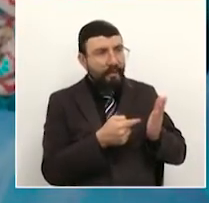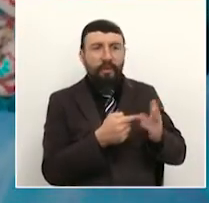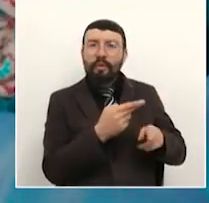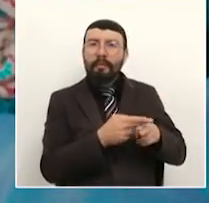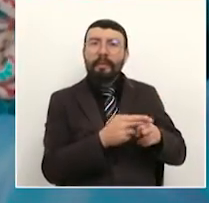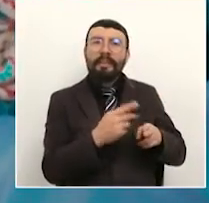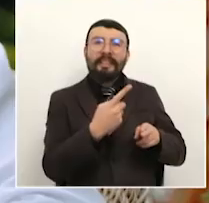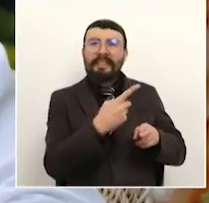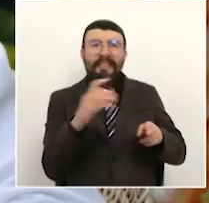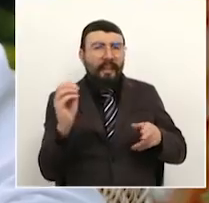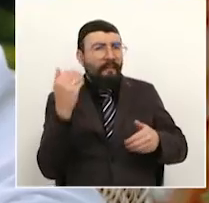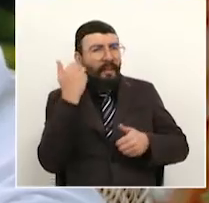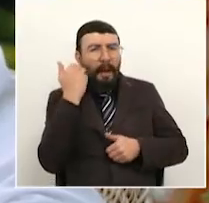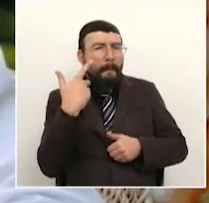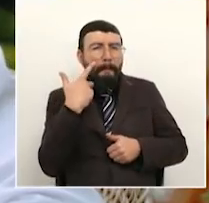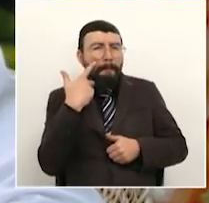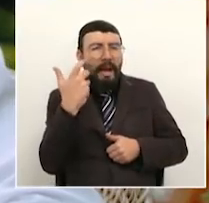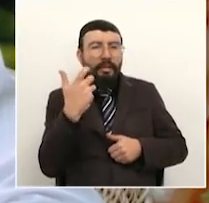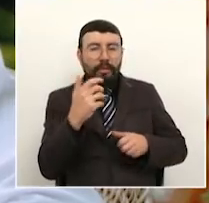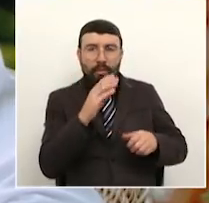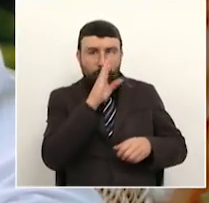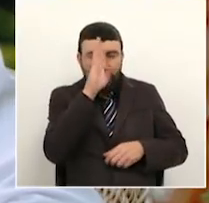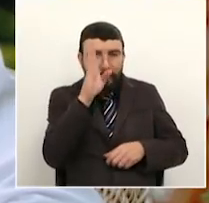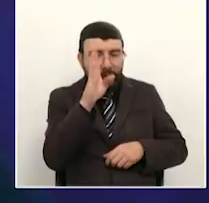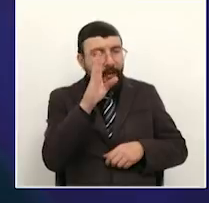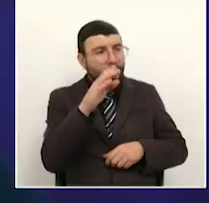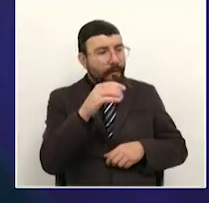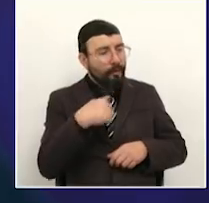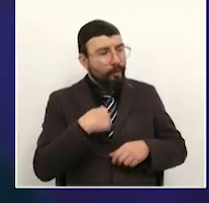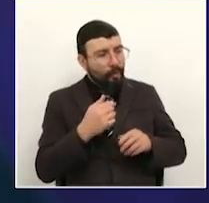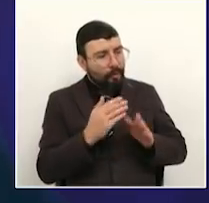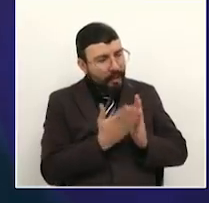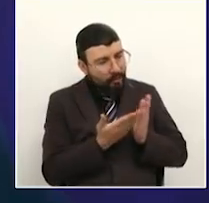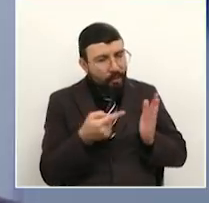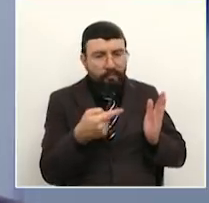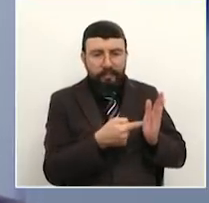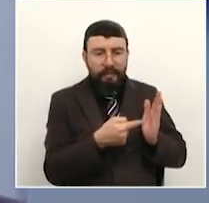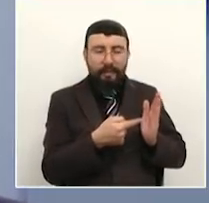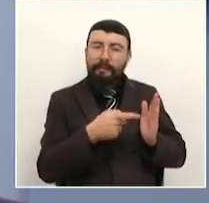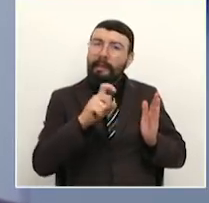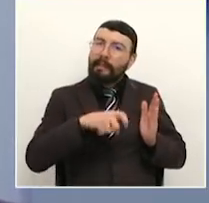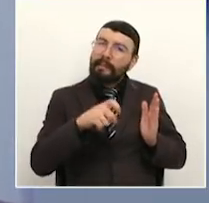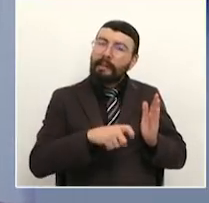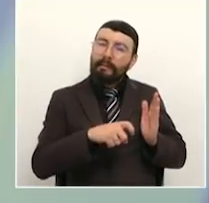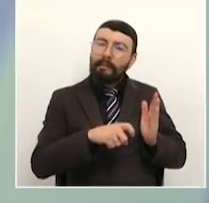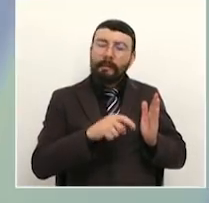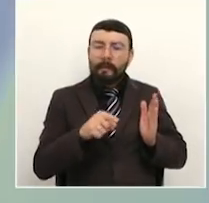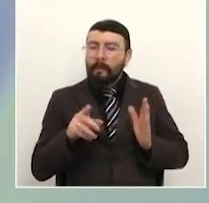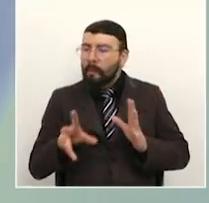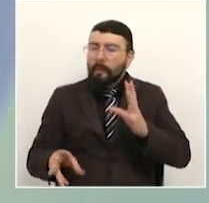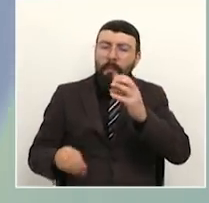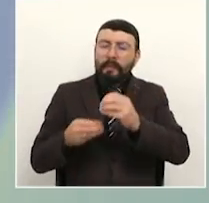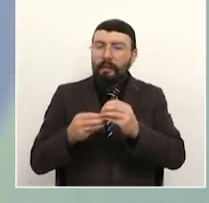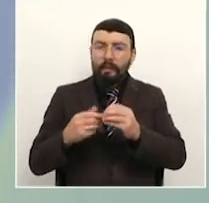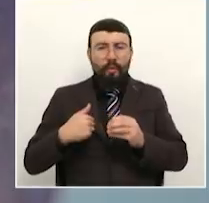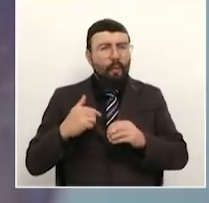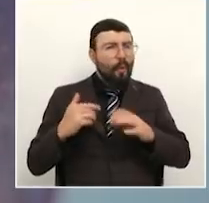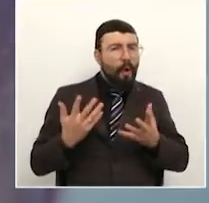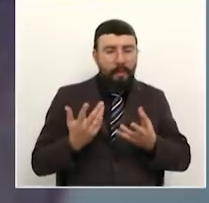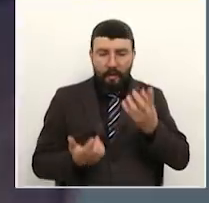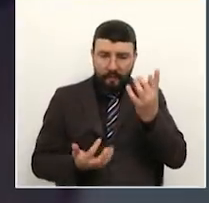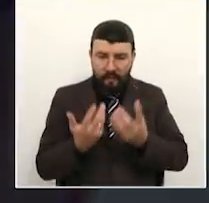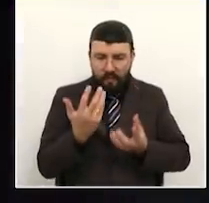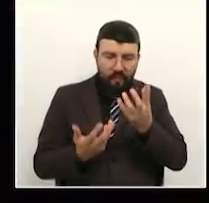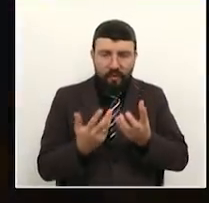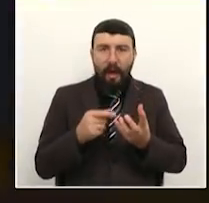enfermedades más frecuentes pero a ese libro yo le tenía que poner el complemento terapéutico y escribo cómo hacer de la cocina una